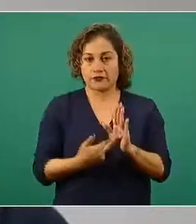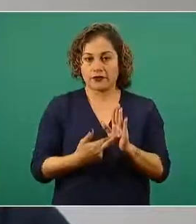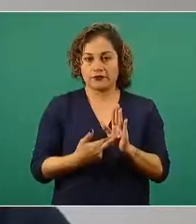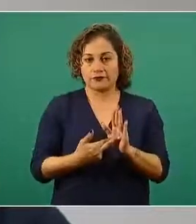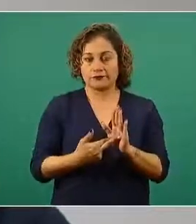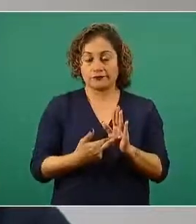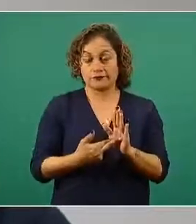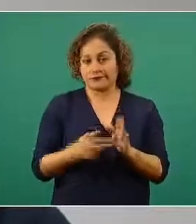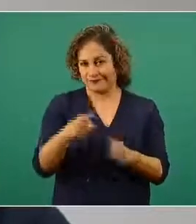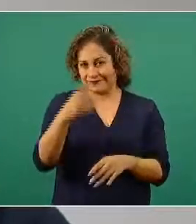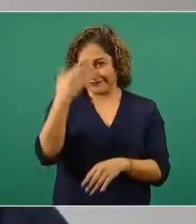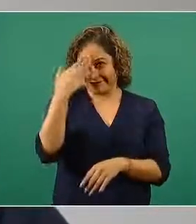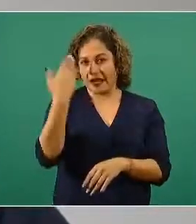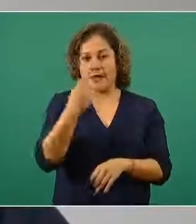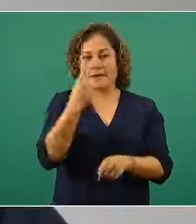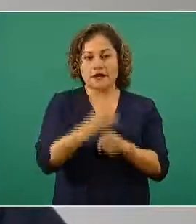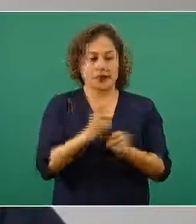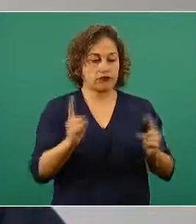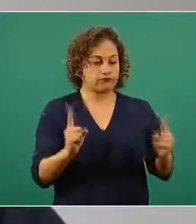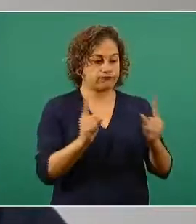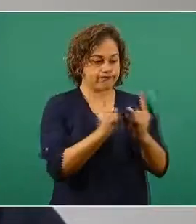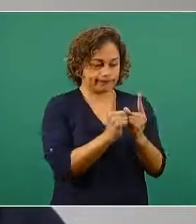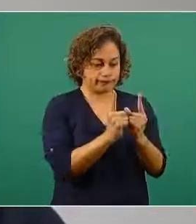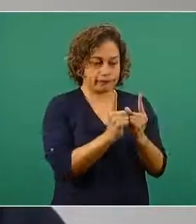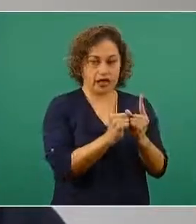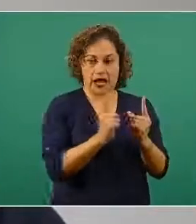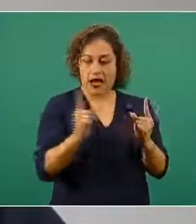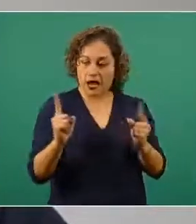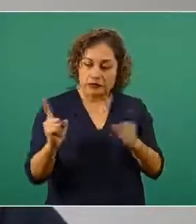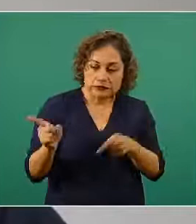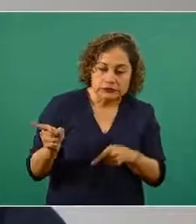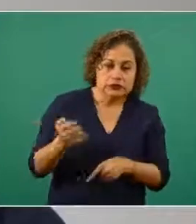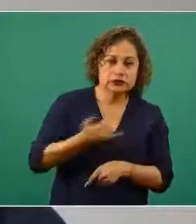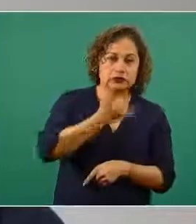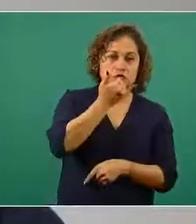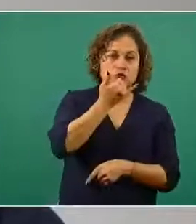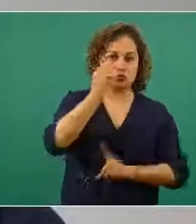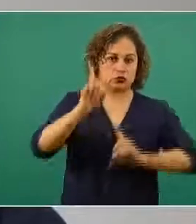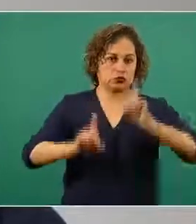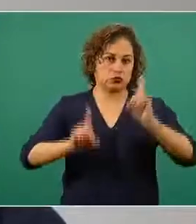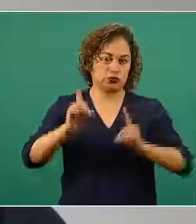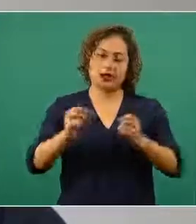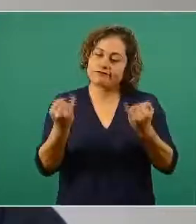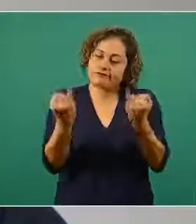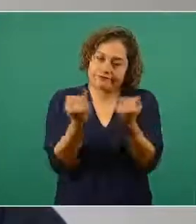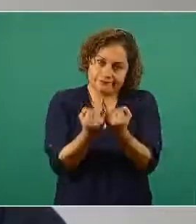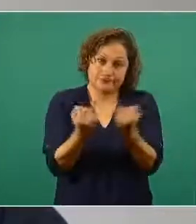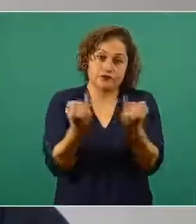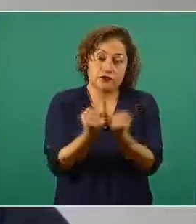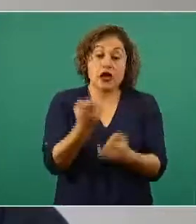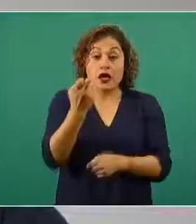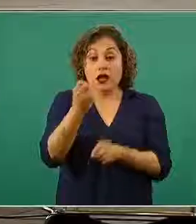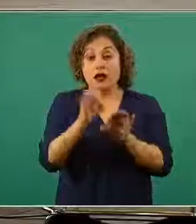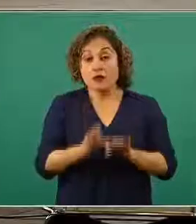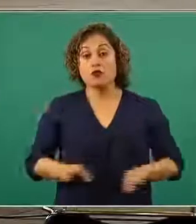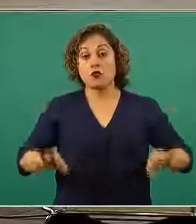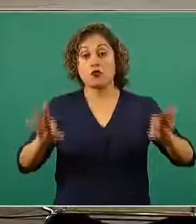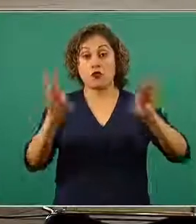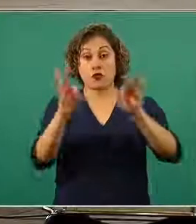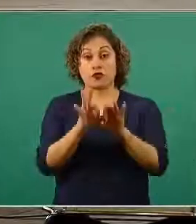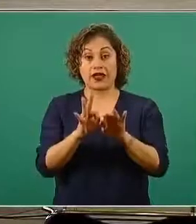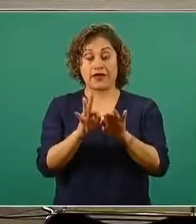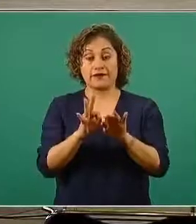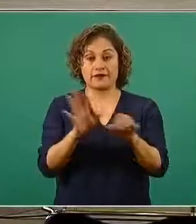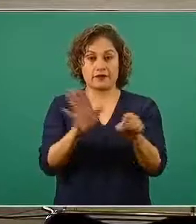contacto a caso sospechoso. Y esto es muy importante llevarlo a cabo porque es uno de los principales elementos que contribuye,